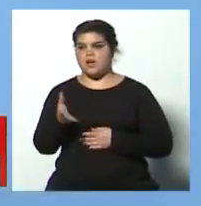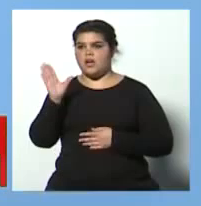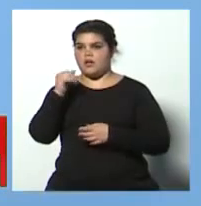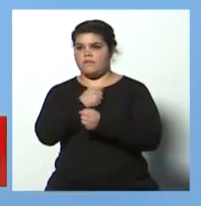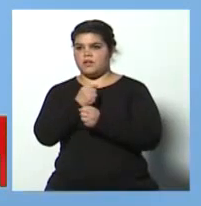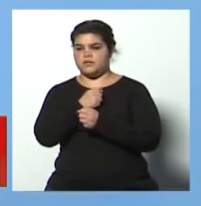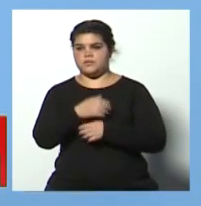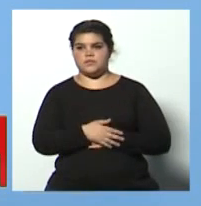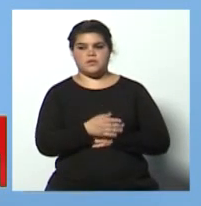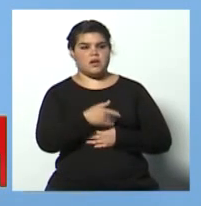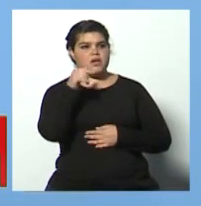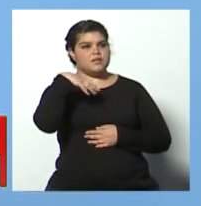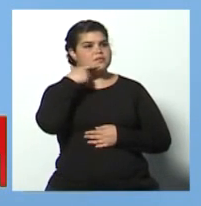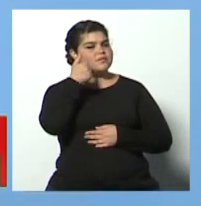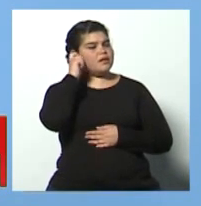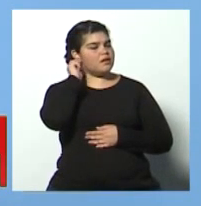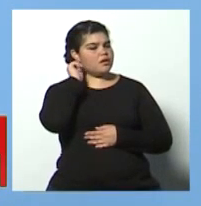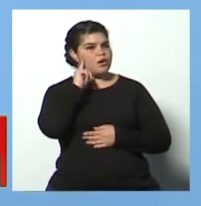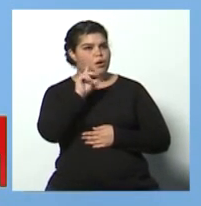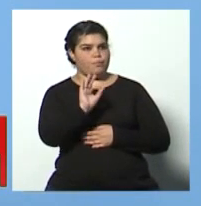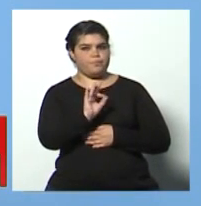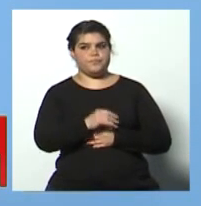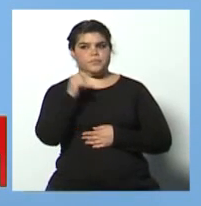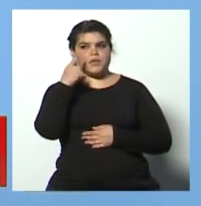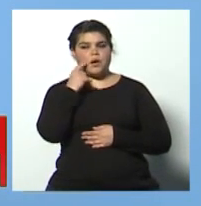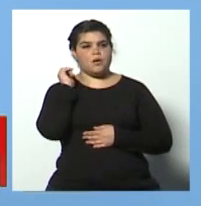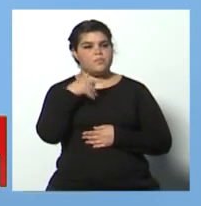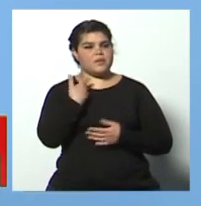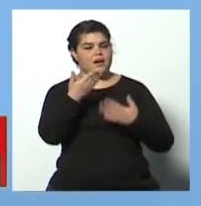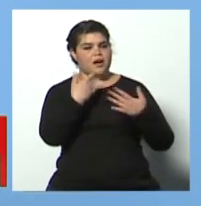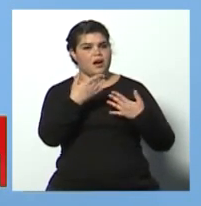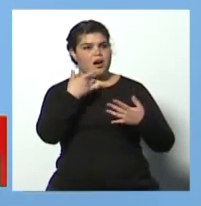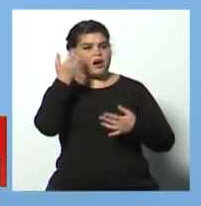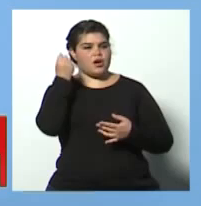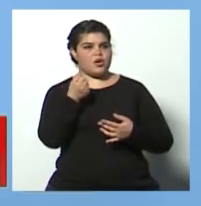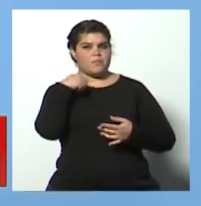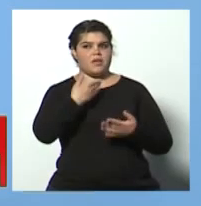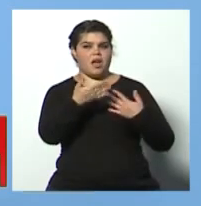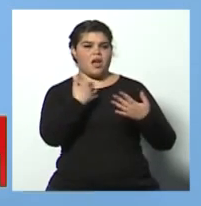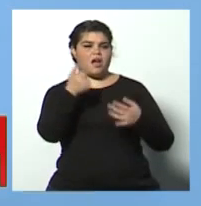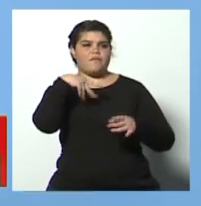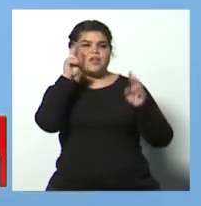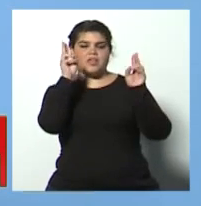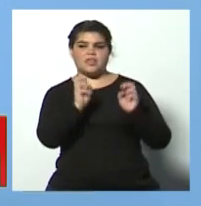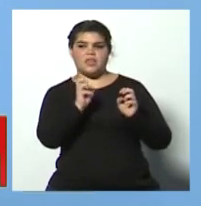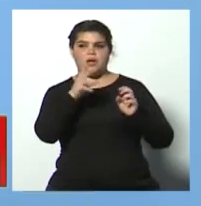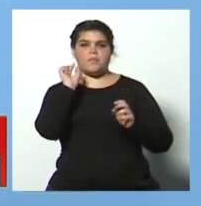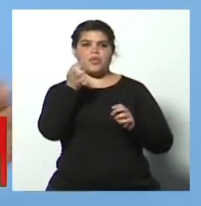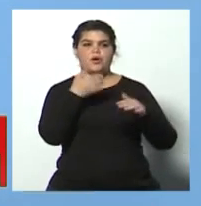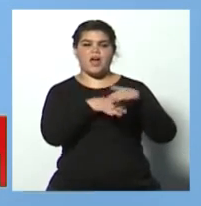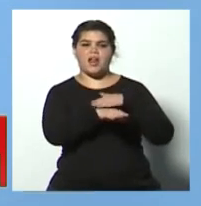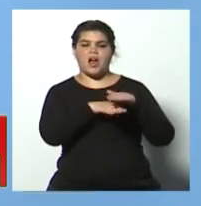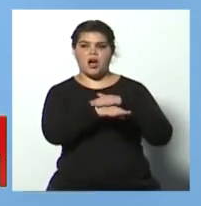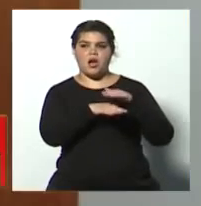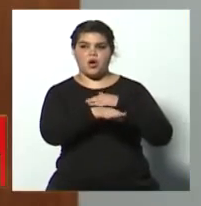abrazo. Un abrazo. Sergio Papi, economista y columnista de Panorama U Edición Central, dialogando con nosotros sobre el dólar ahorro, que